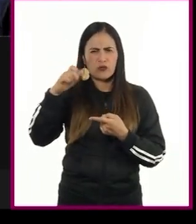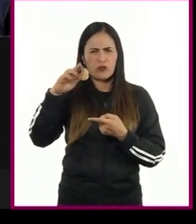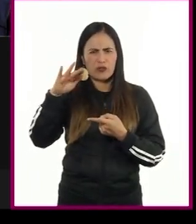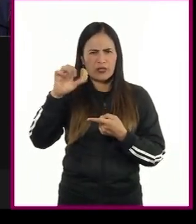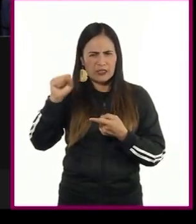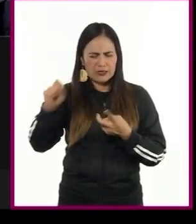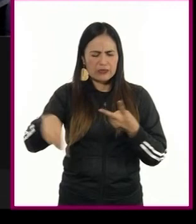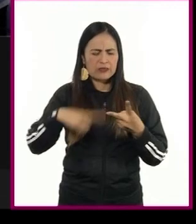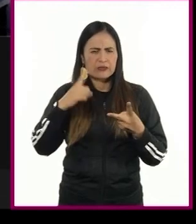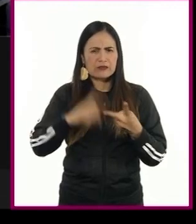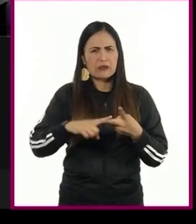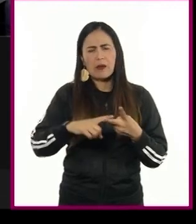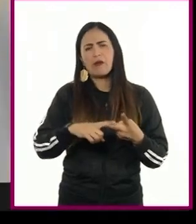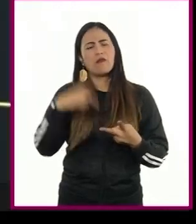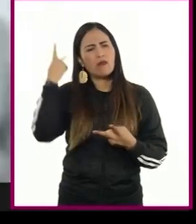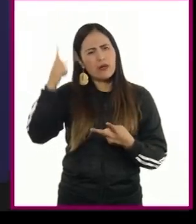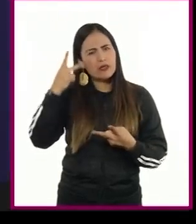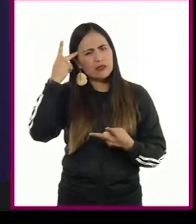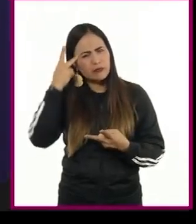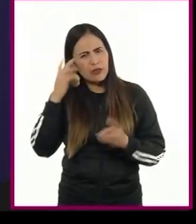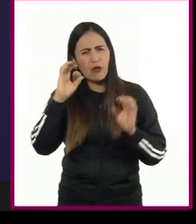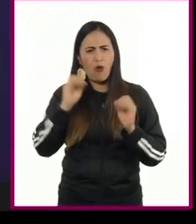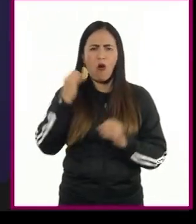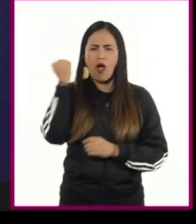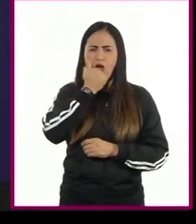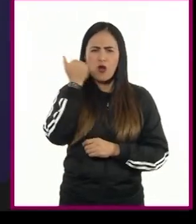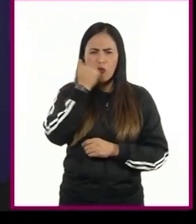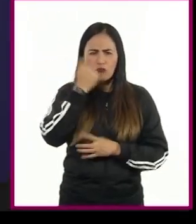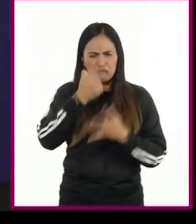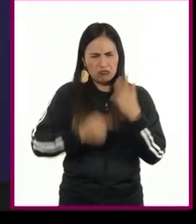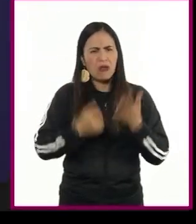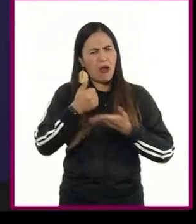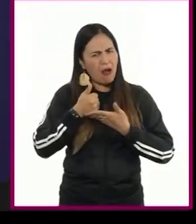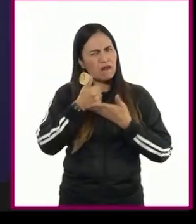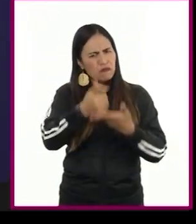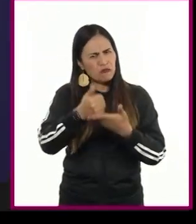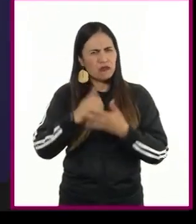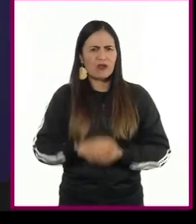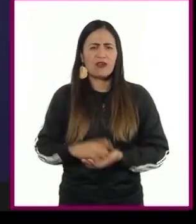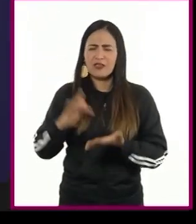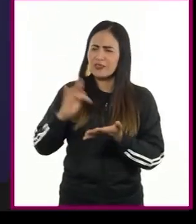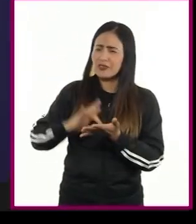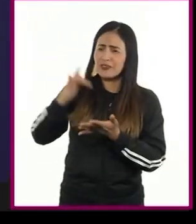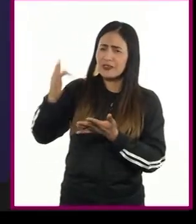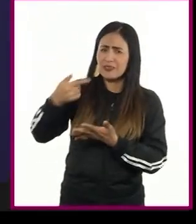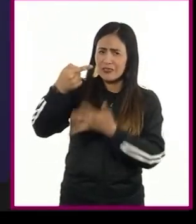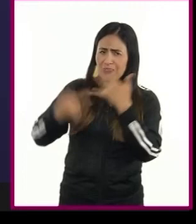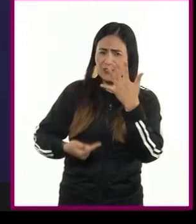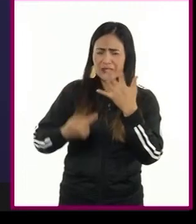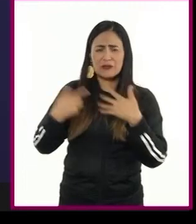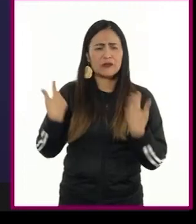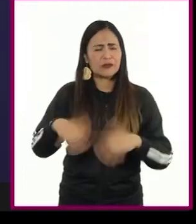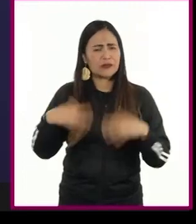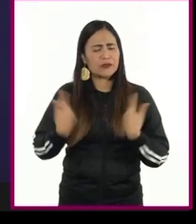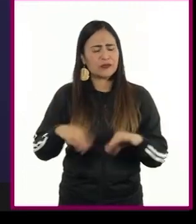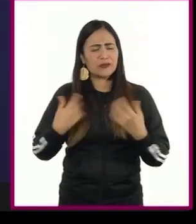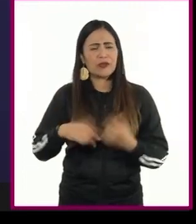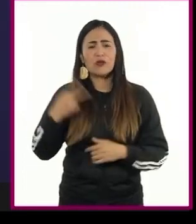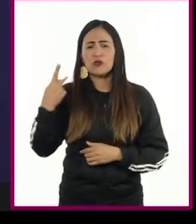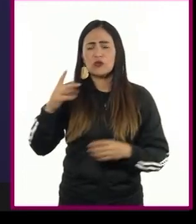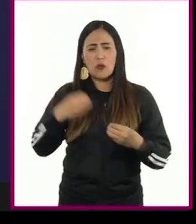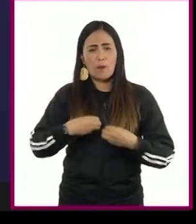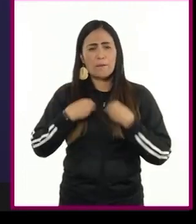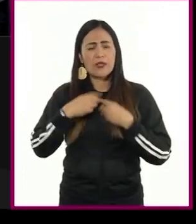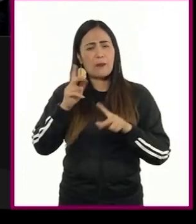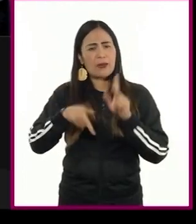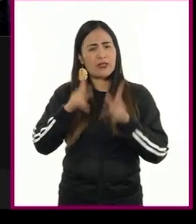ahora también a su alumnado. Muchas gracias, maestro Pacioli dal Borgo San Sepolcro, por venir a platicar de su vida y